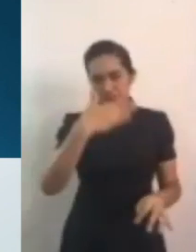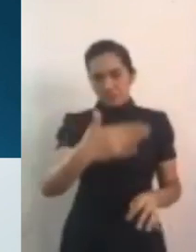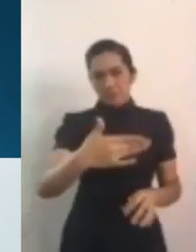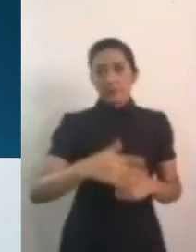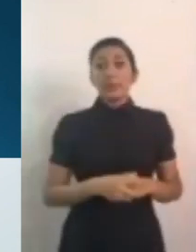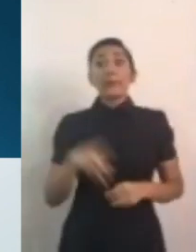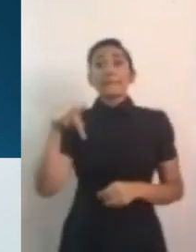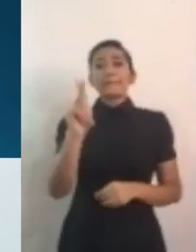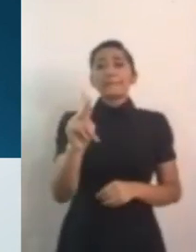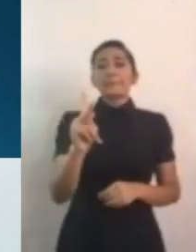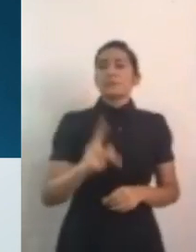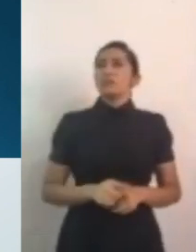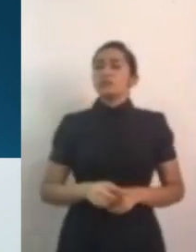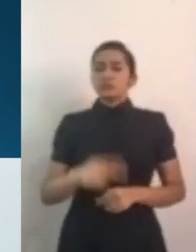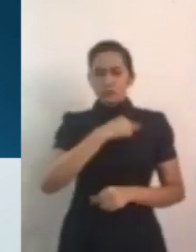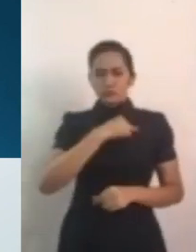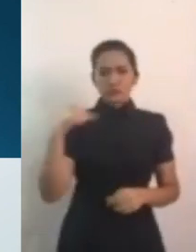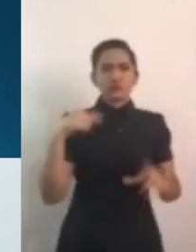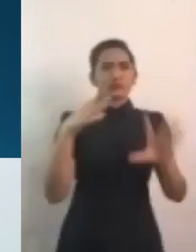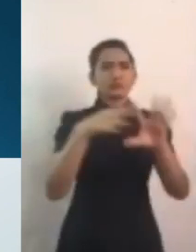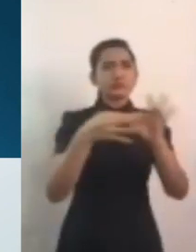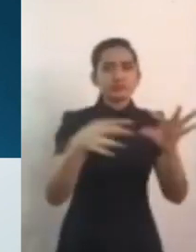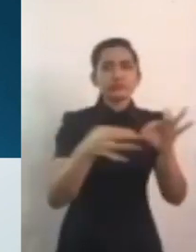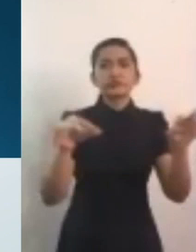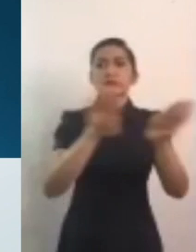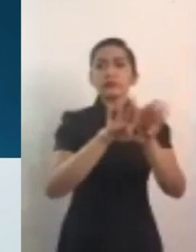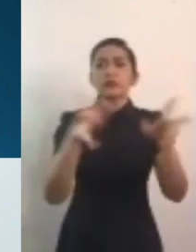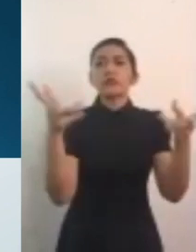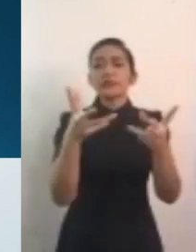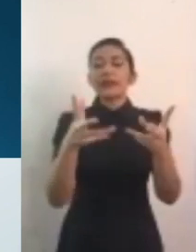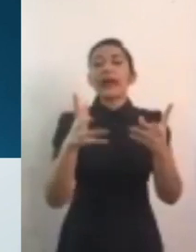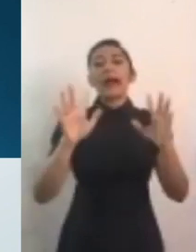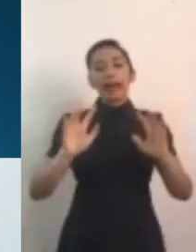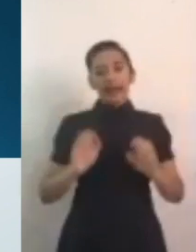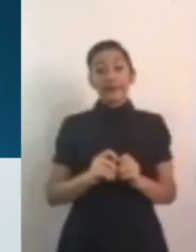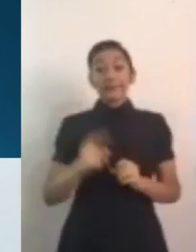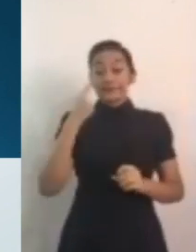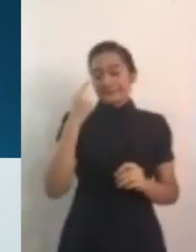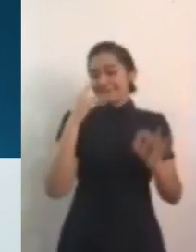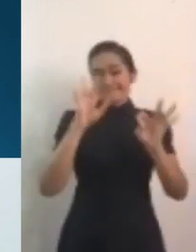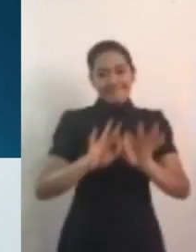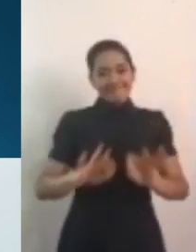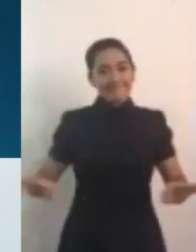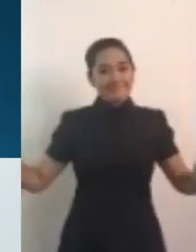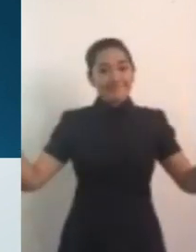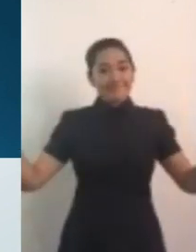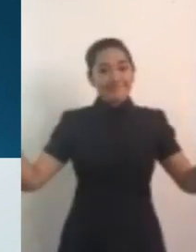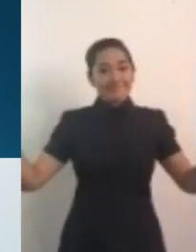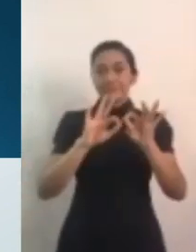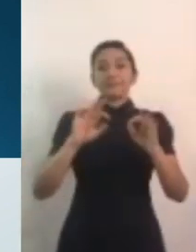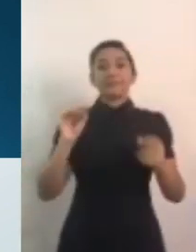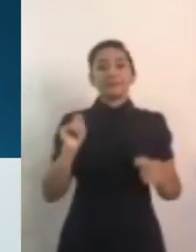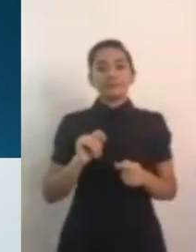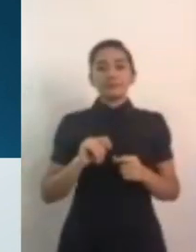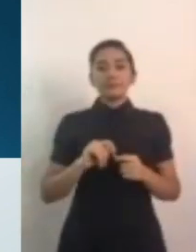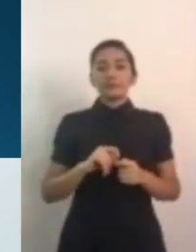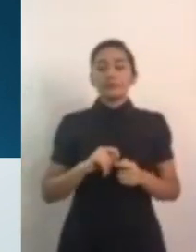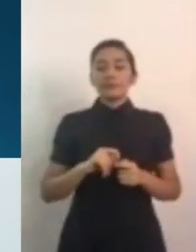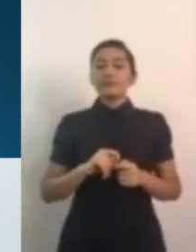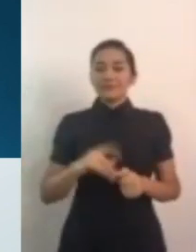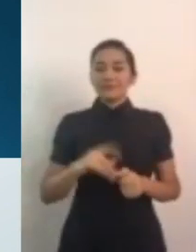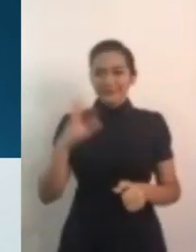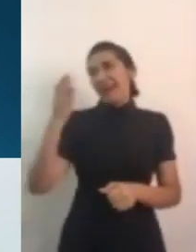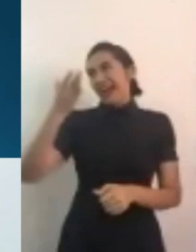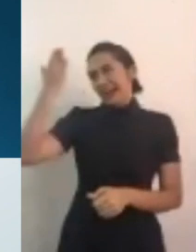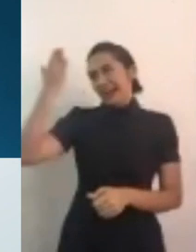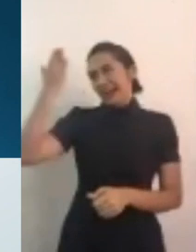dónde orientamos, qué es lo que se puede hacer. Una de las cosas más importantes, y esto está documentado desde hace varias décadas,